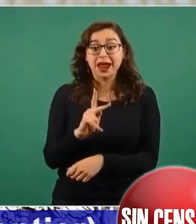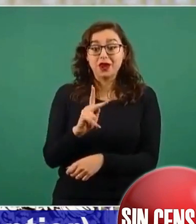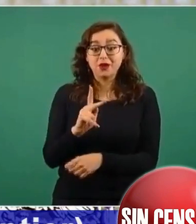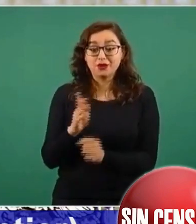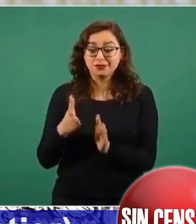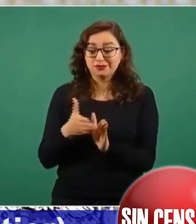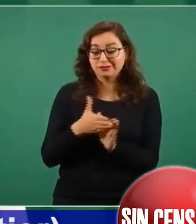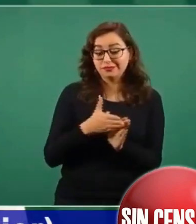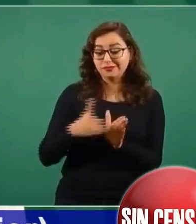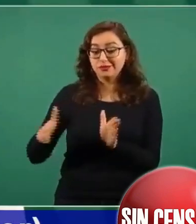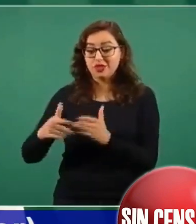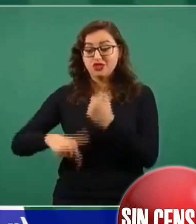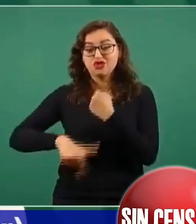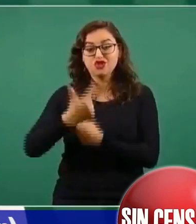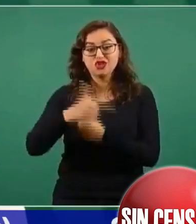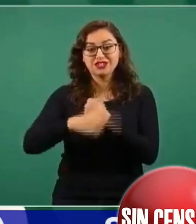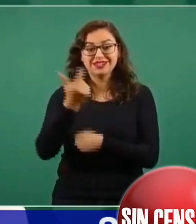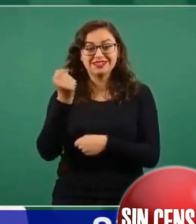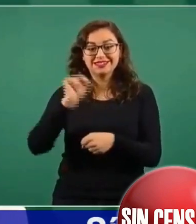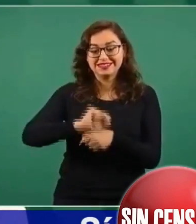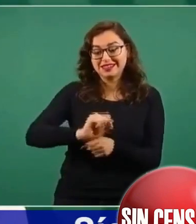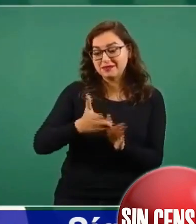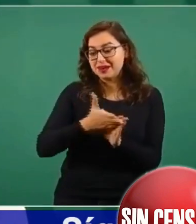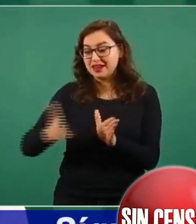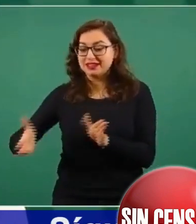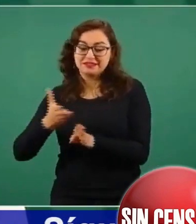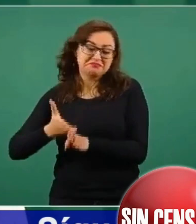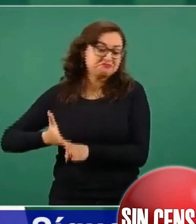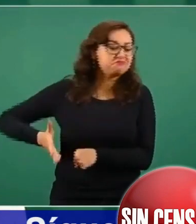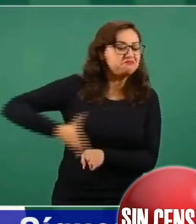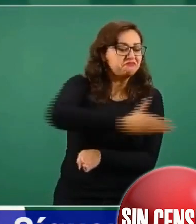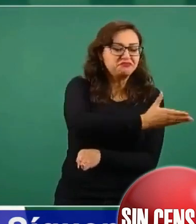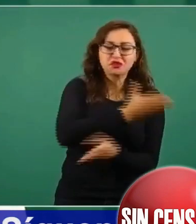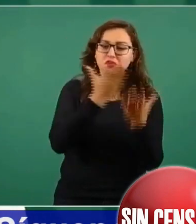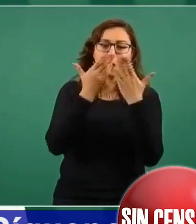meses. Y creo que el matiz es importante.